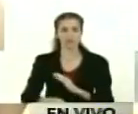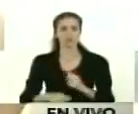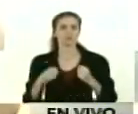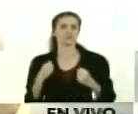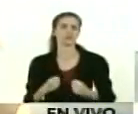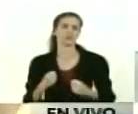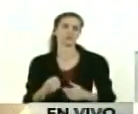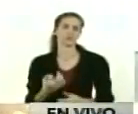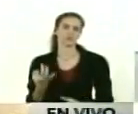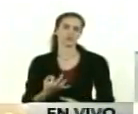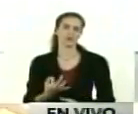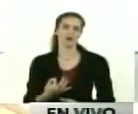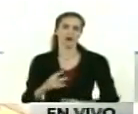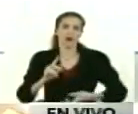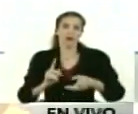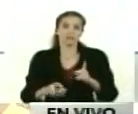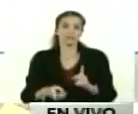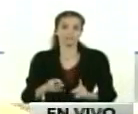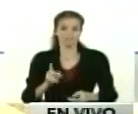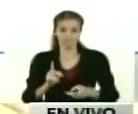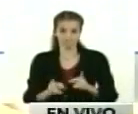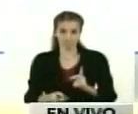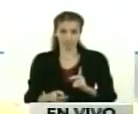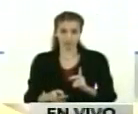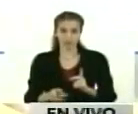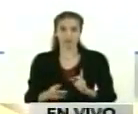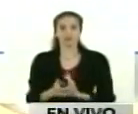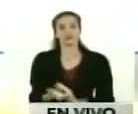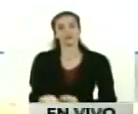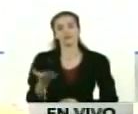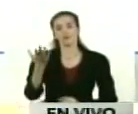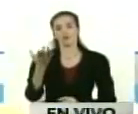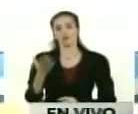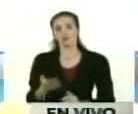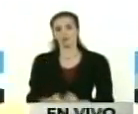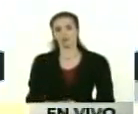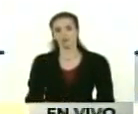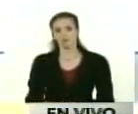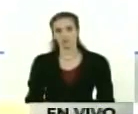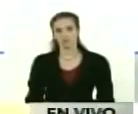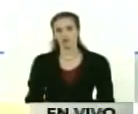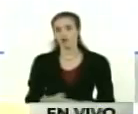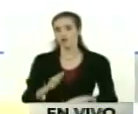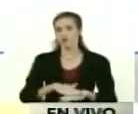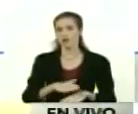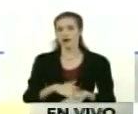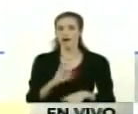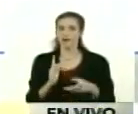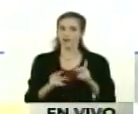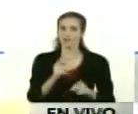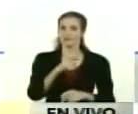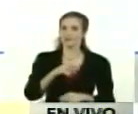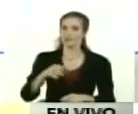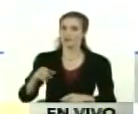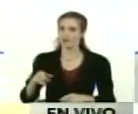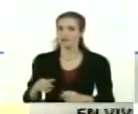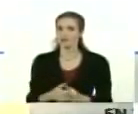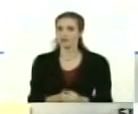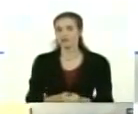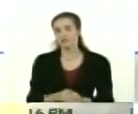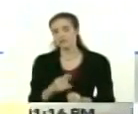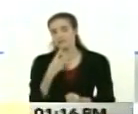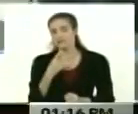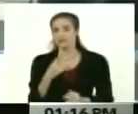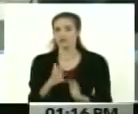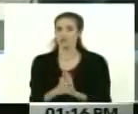duro, a veces ofensivo en algunos casos. Porque había compañeros que concebían